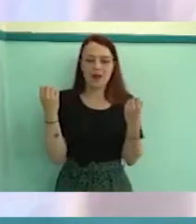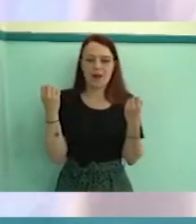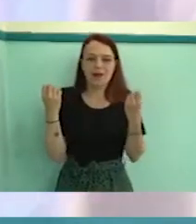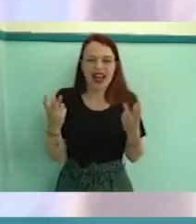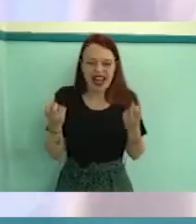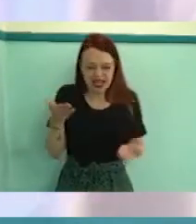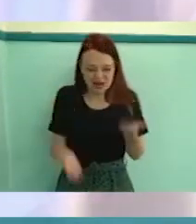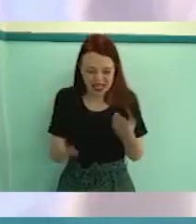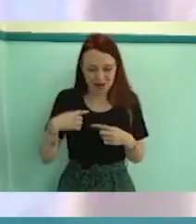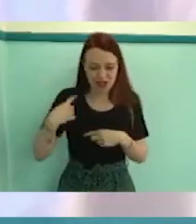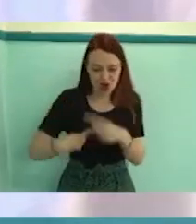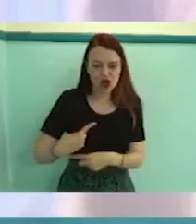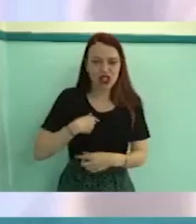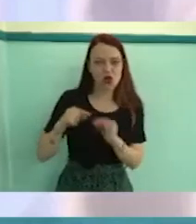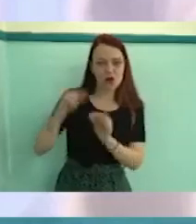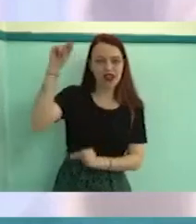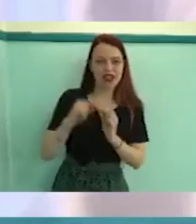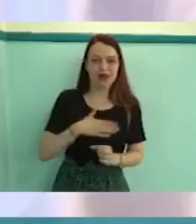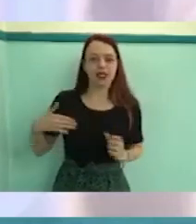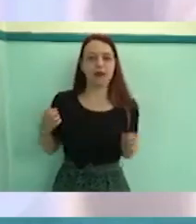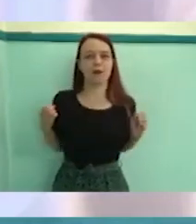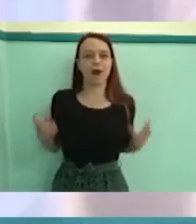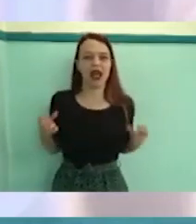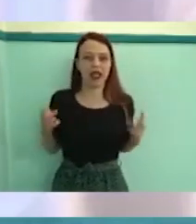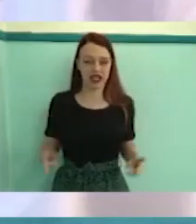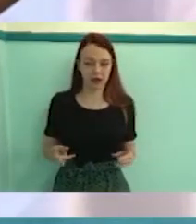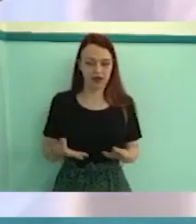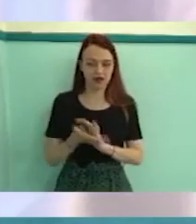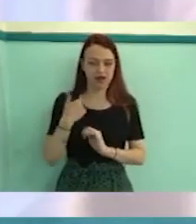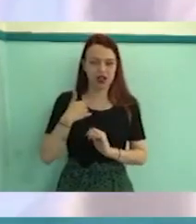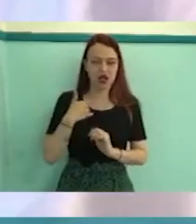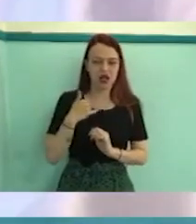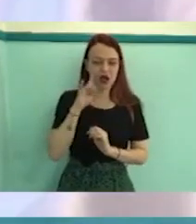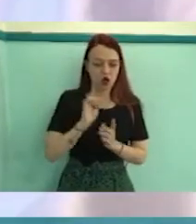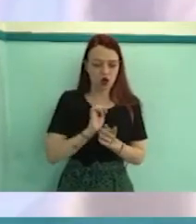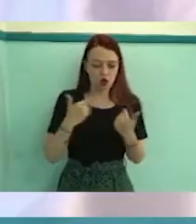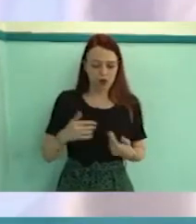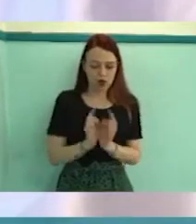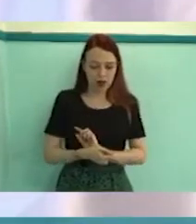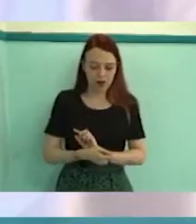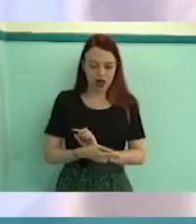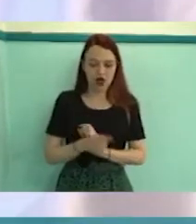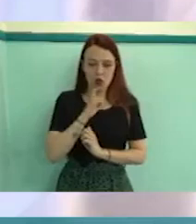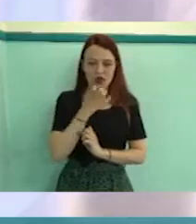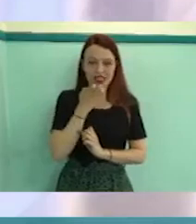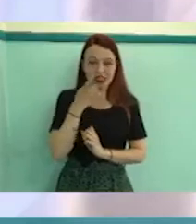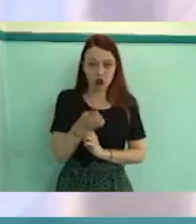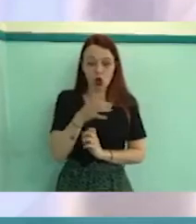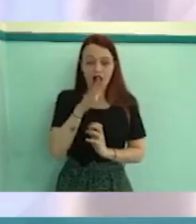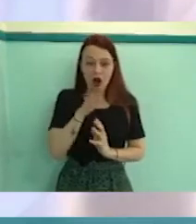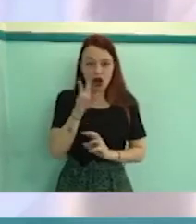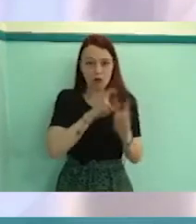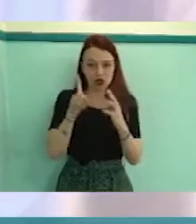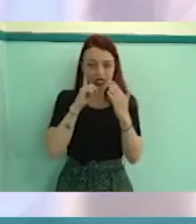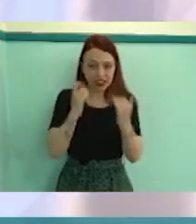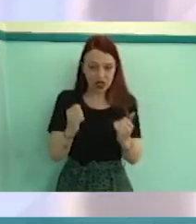todos los días para qué quieres que me mida o sea entonces por qué el focos Sigue estando en cóm mi cuerpo cambia No si lo que buscamos realmente es salud No por los hábitos saludables